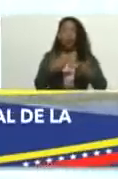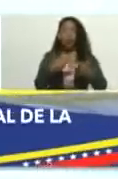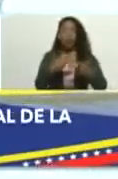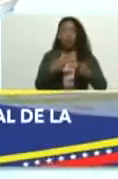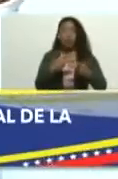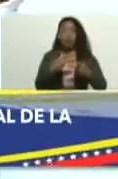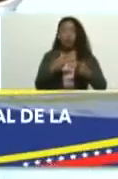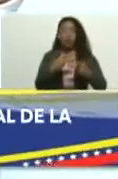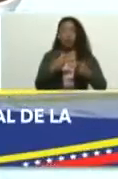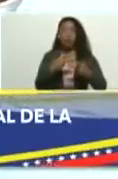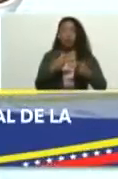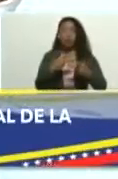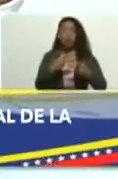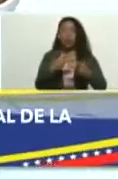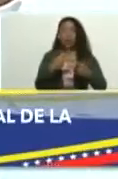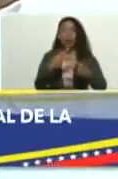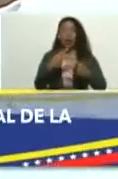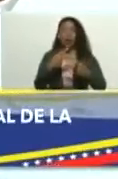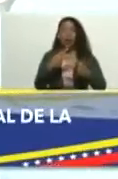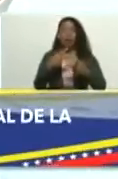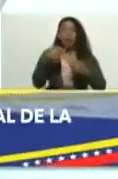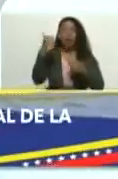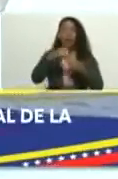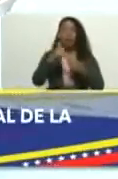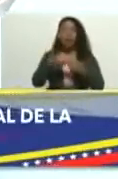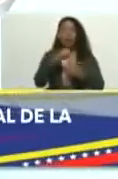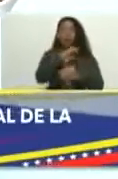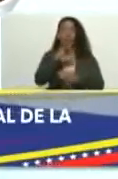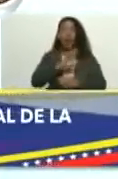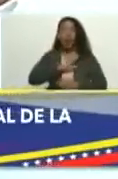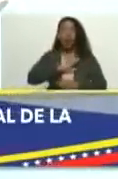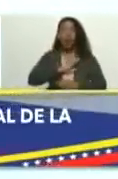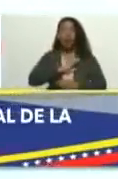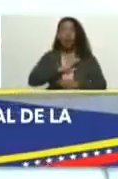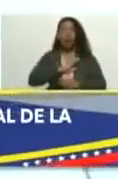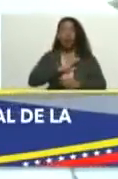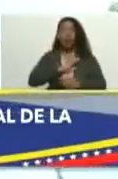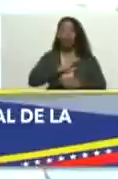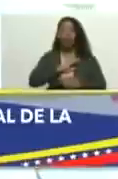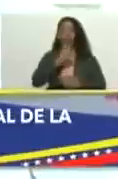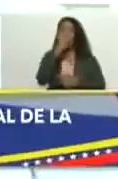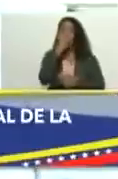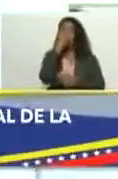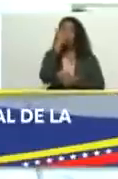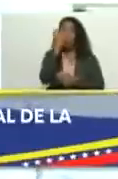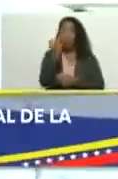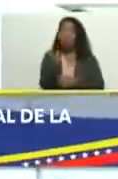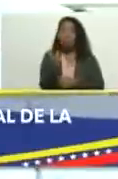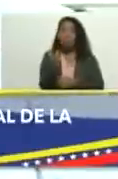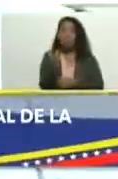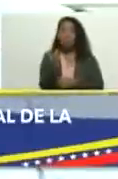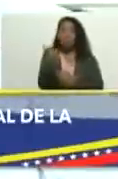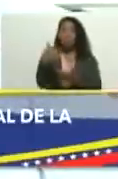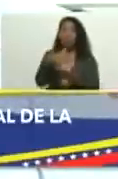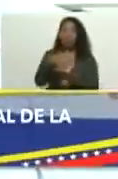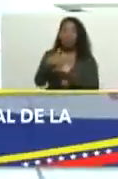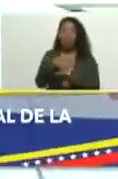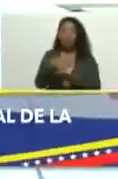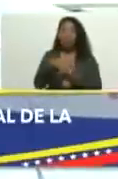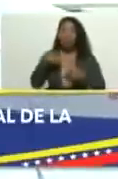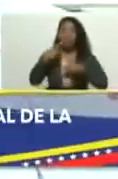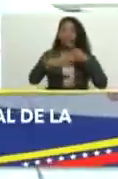produce Estirenos del Zulia, una empresa que deberíamos visitarla porque además tiene algunas irregularidades laborales en el